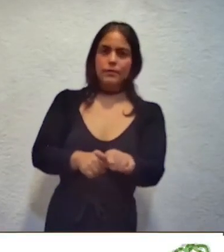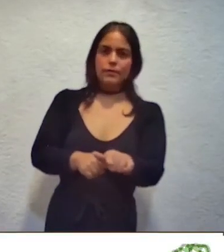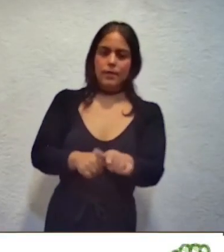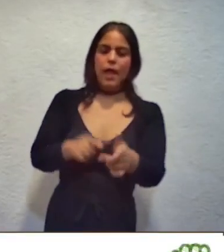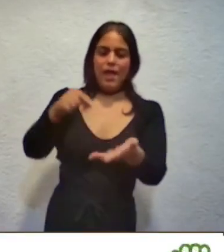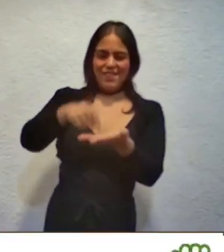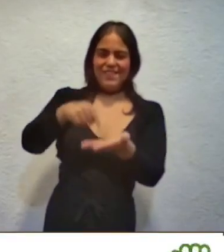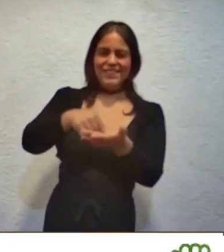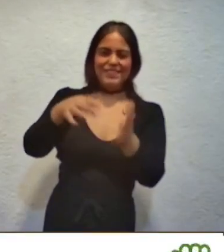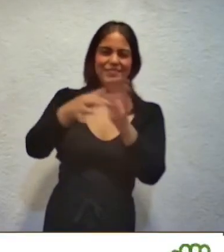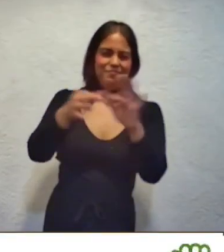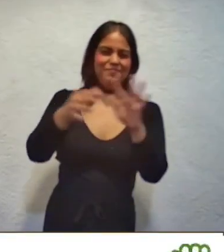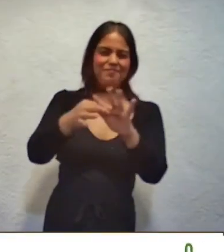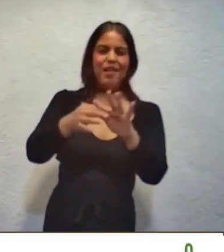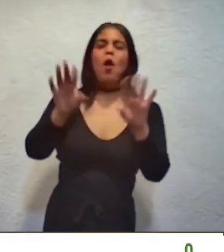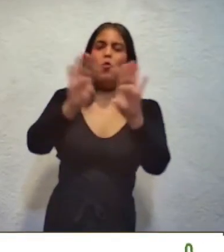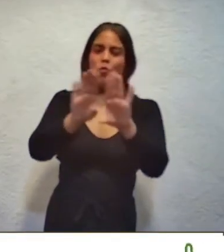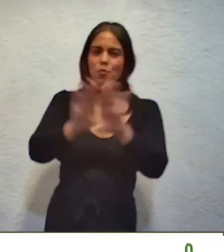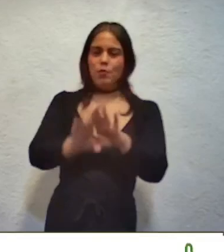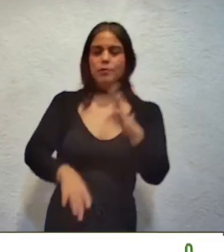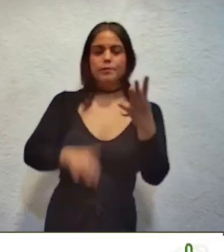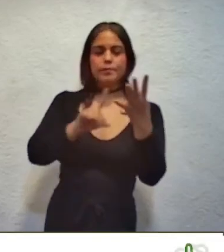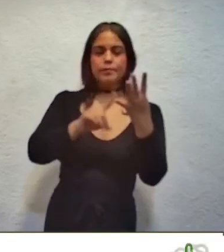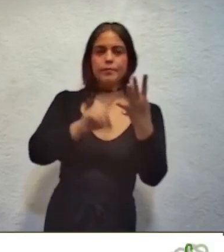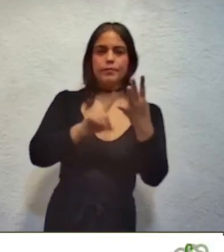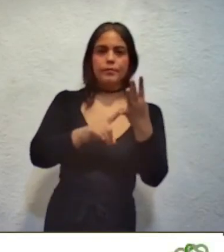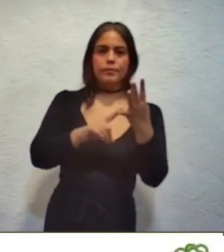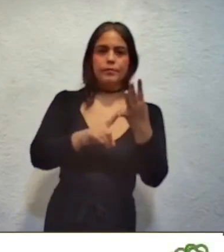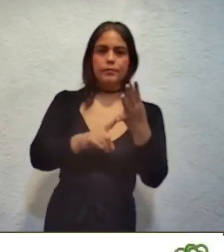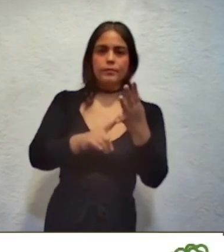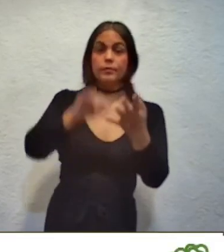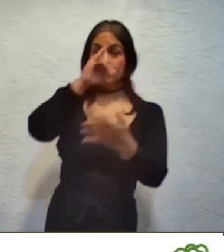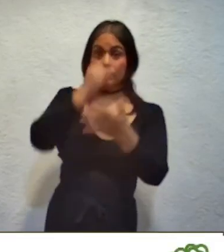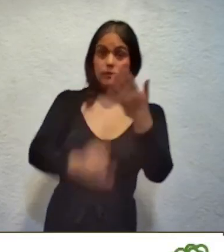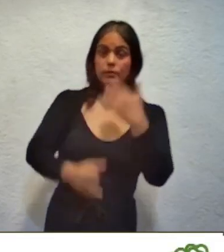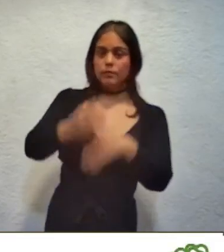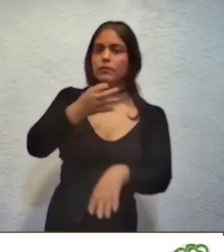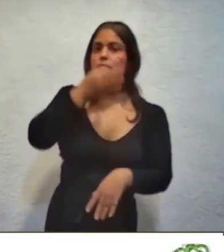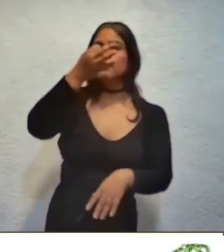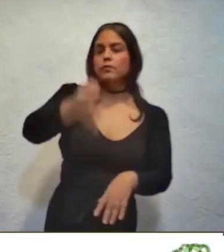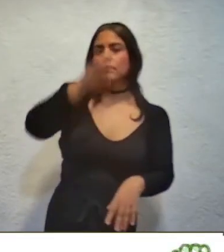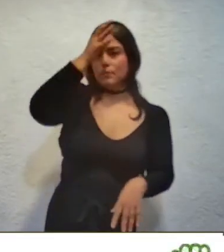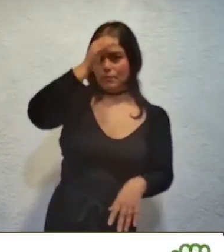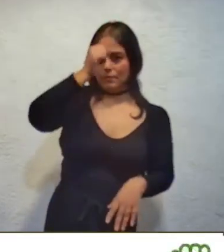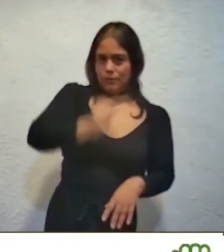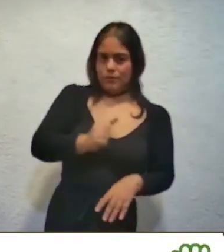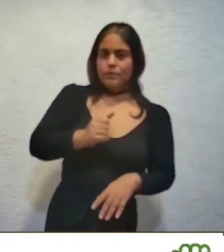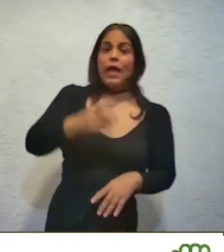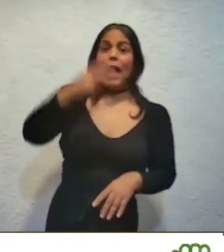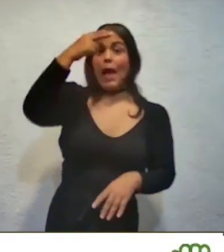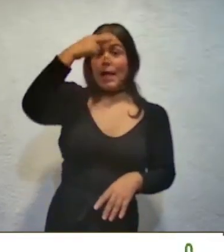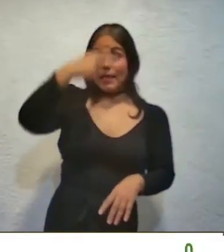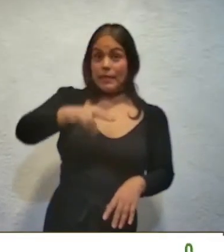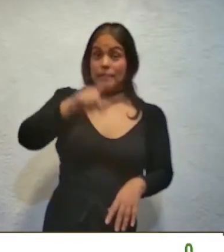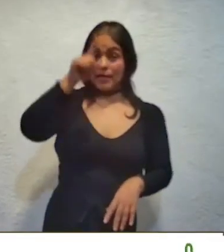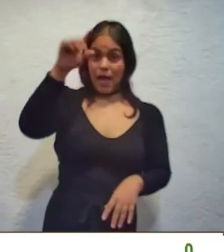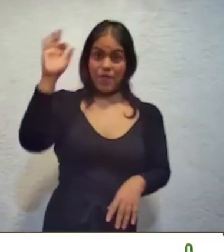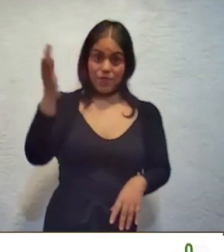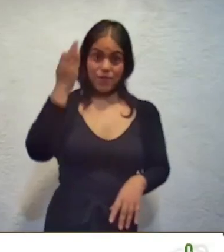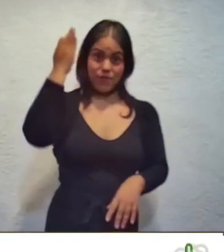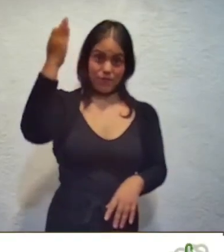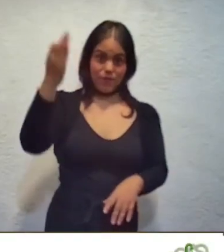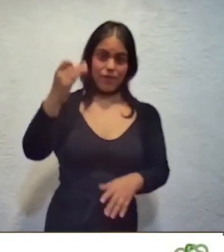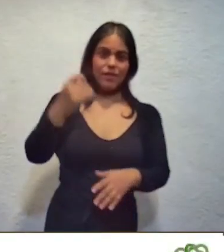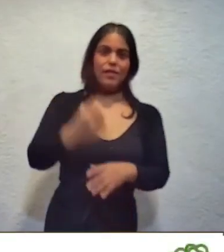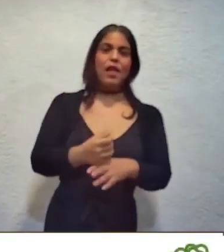en el presente acuerdo plenario. Cuarto, infórmese del presente acuerdo plenario a la Sala Regional Ciudad de México del Tribunal Electoral del Poder